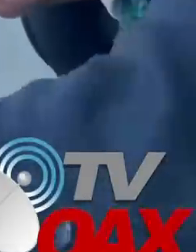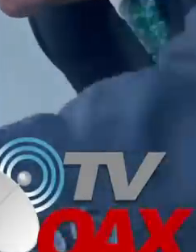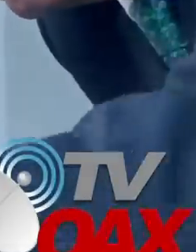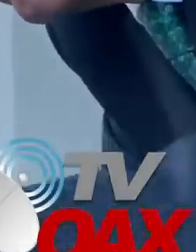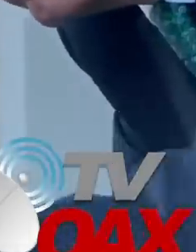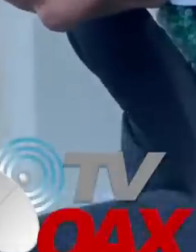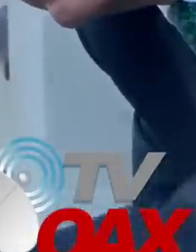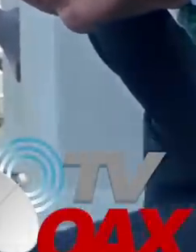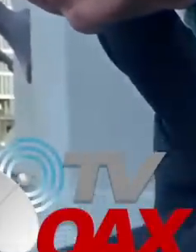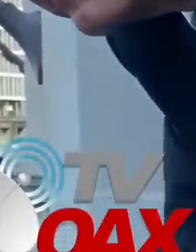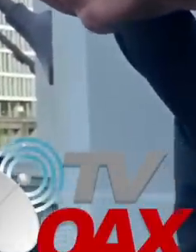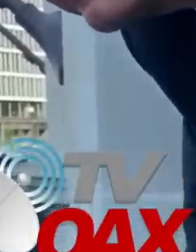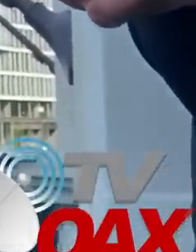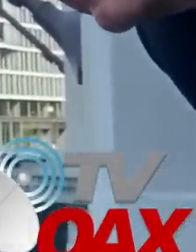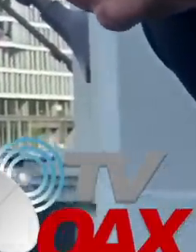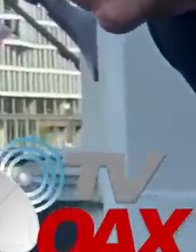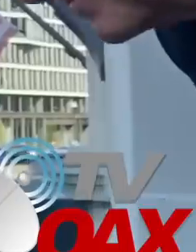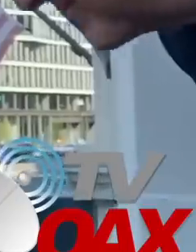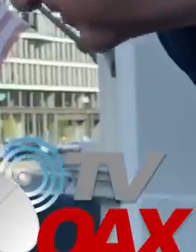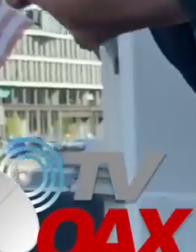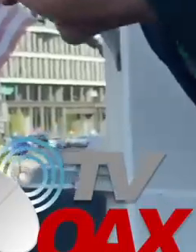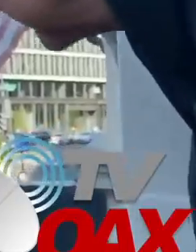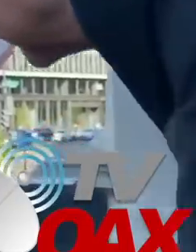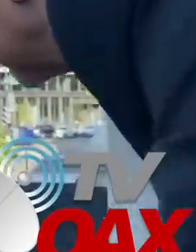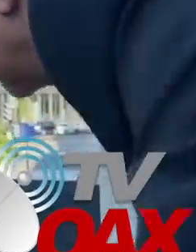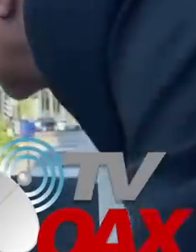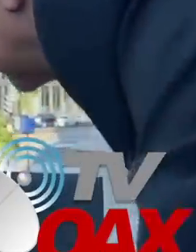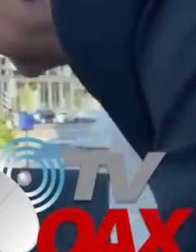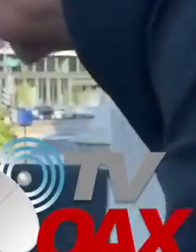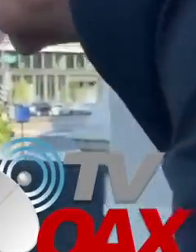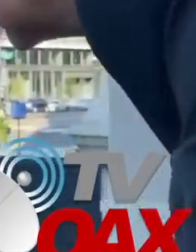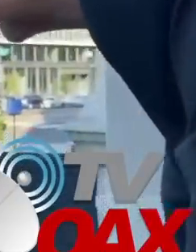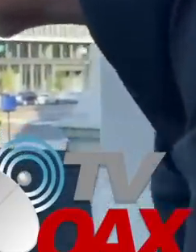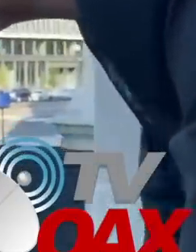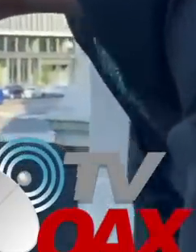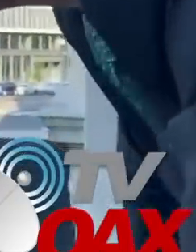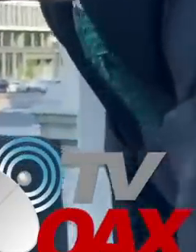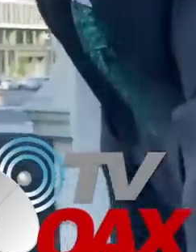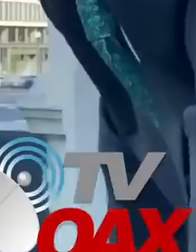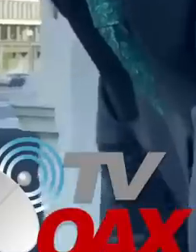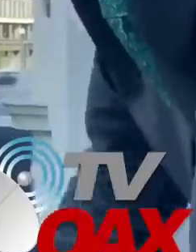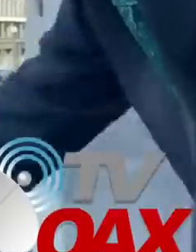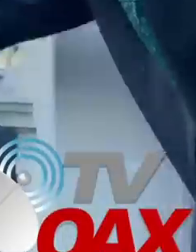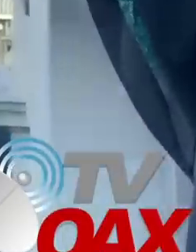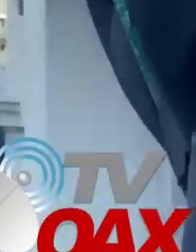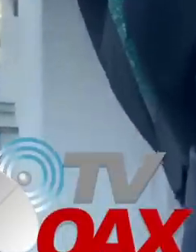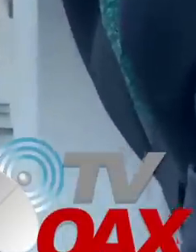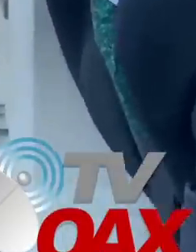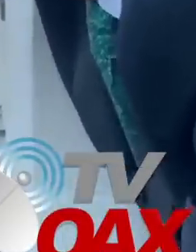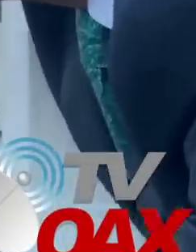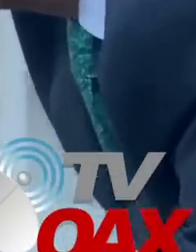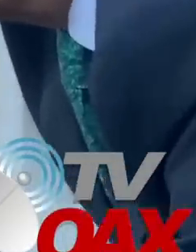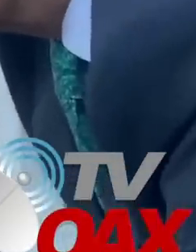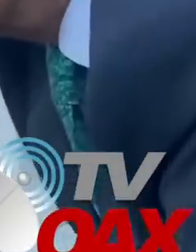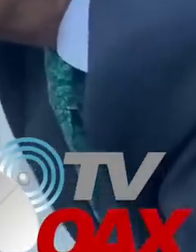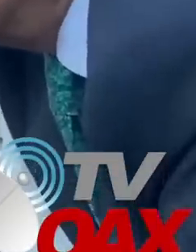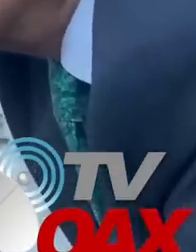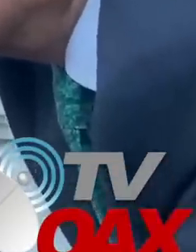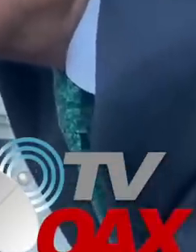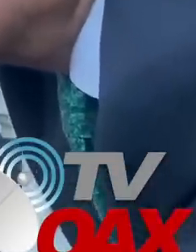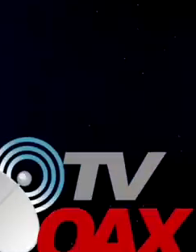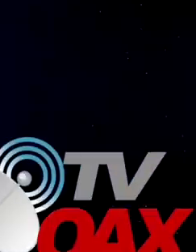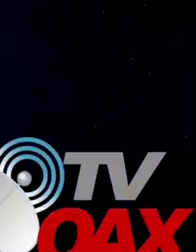México y ha reconocido a nivel mundial como el segundo mejor presidente del mundo. Ante